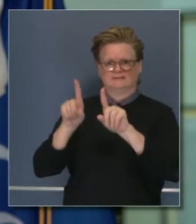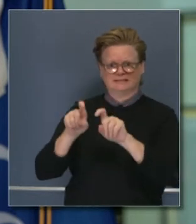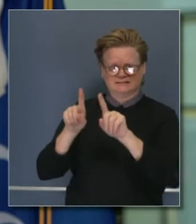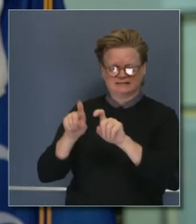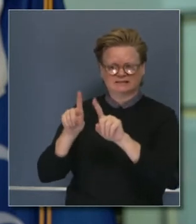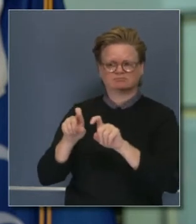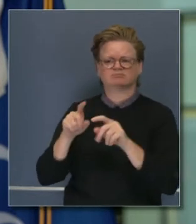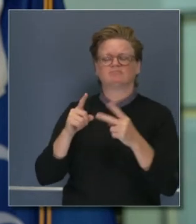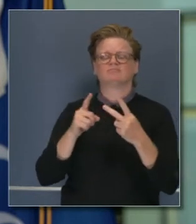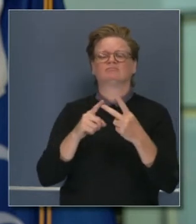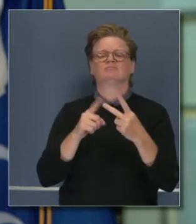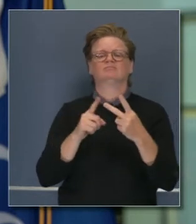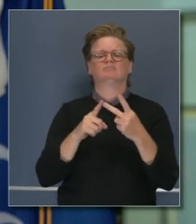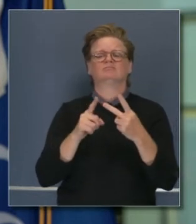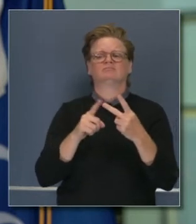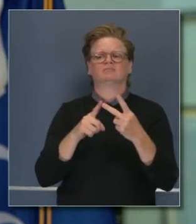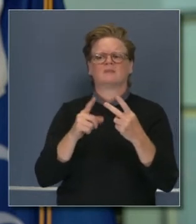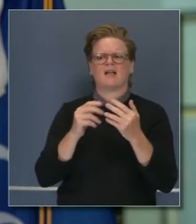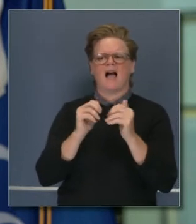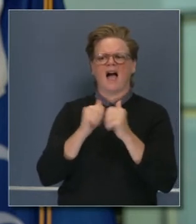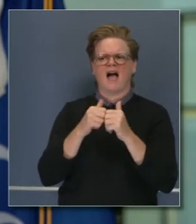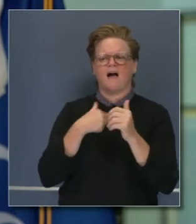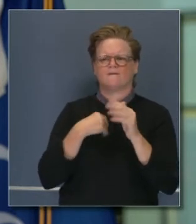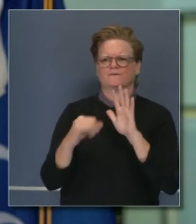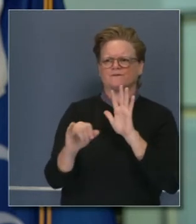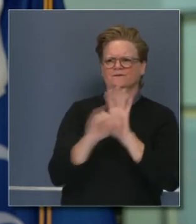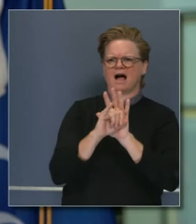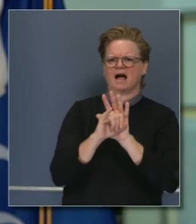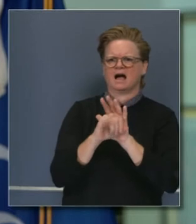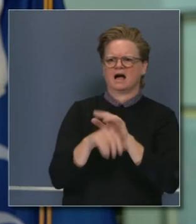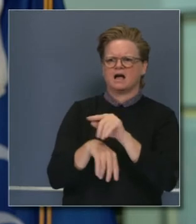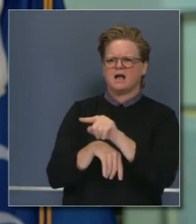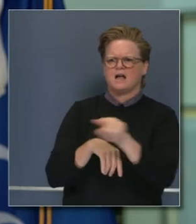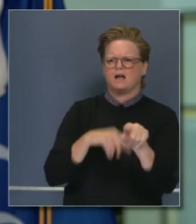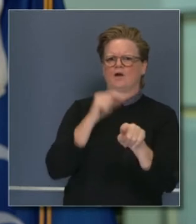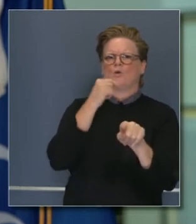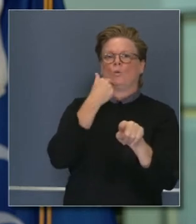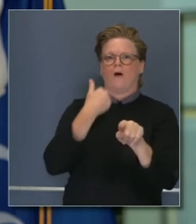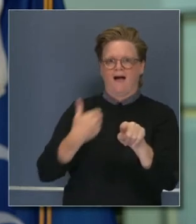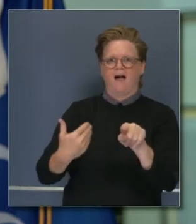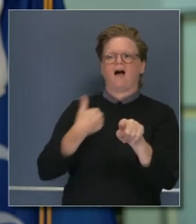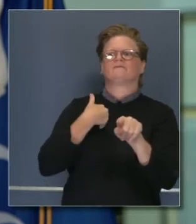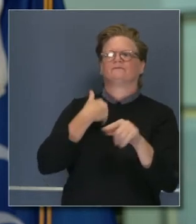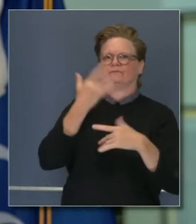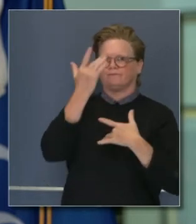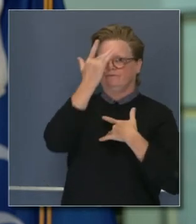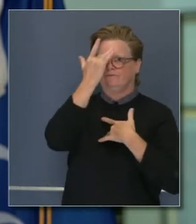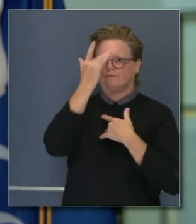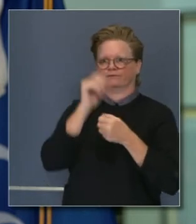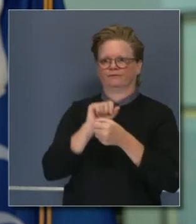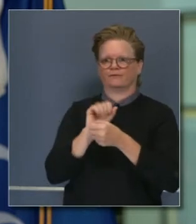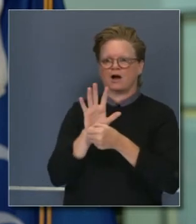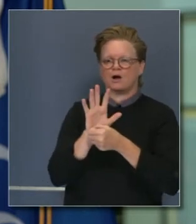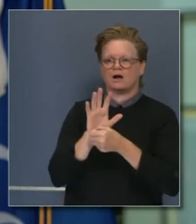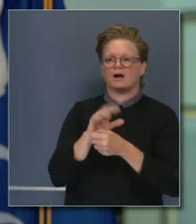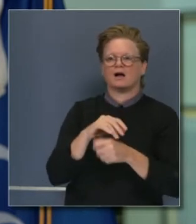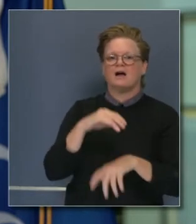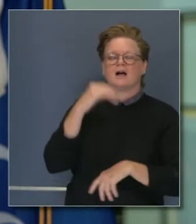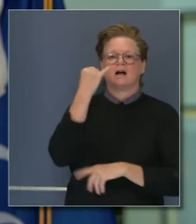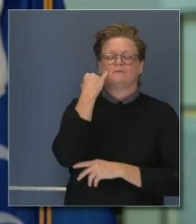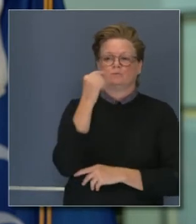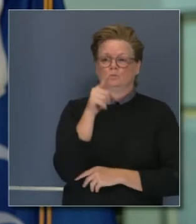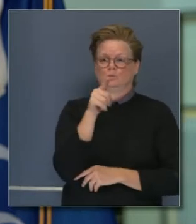de encontrar casos e identificación de casos. Sabemos que cuando uno encuentra un caso hoy día,